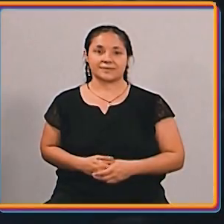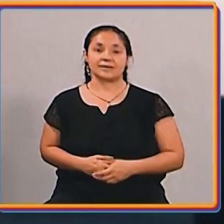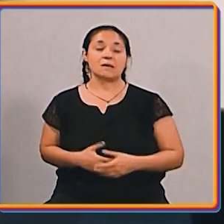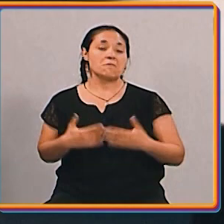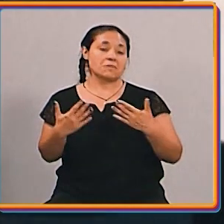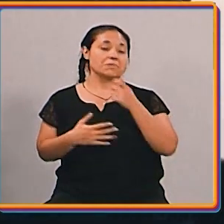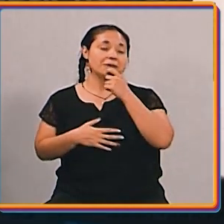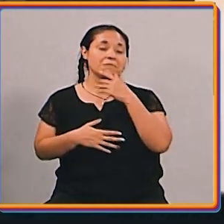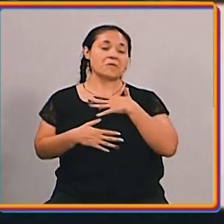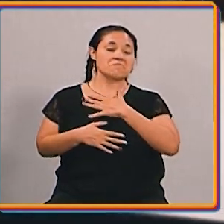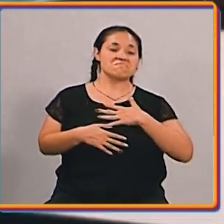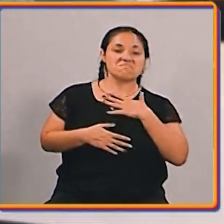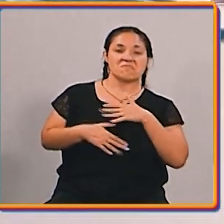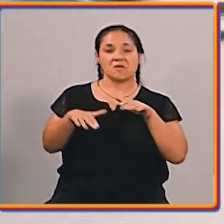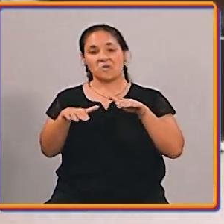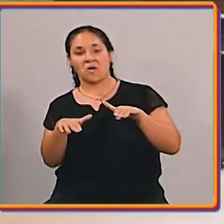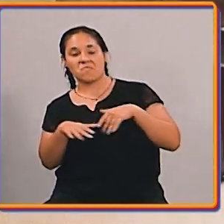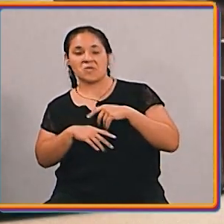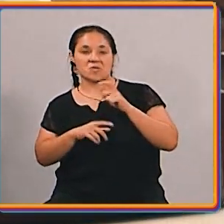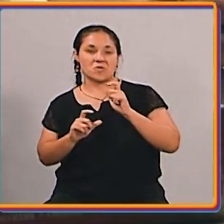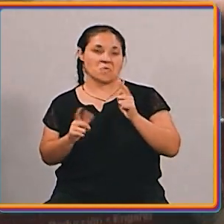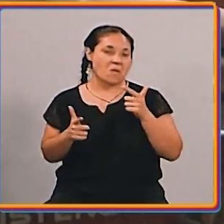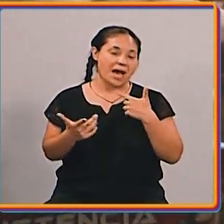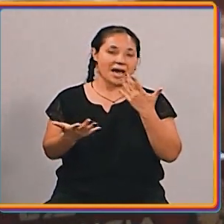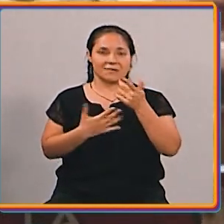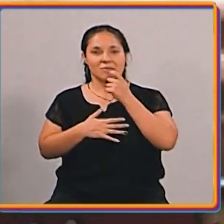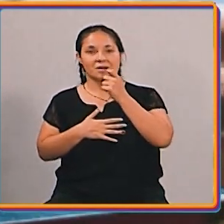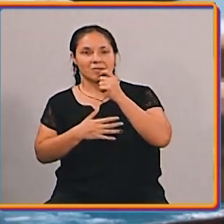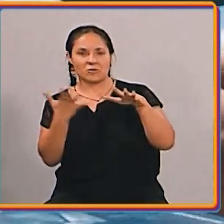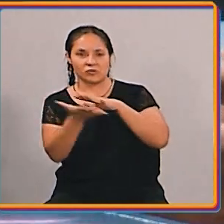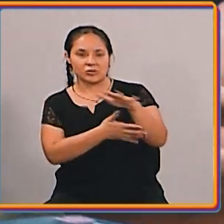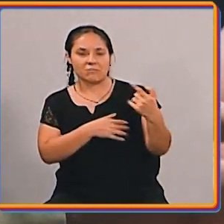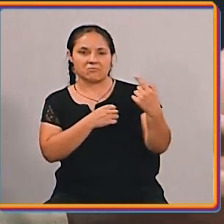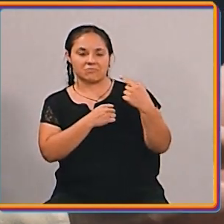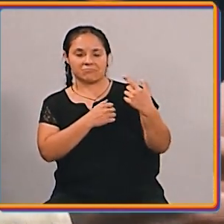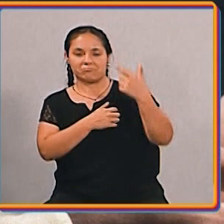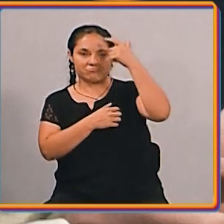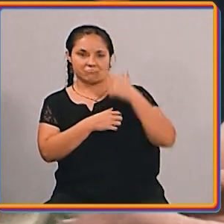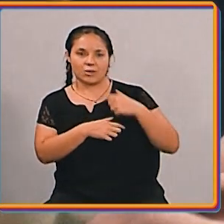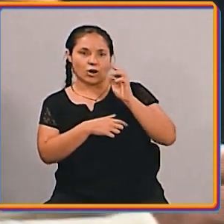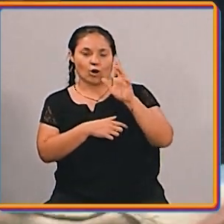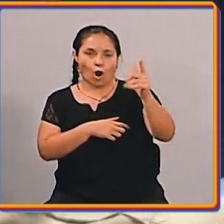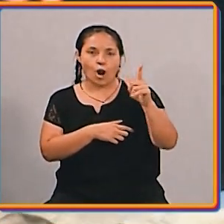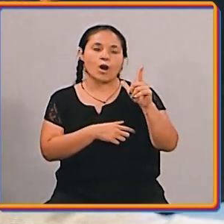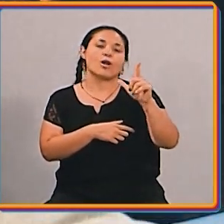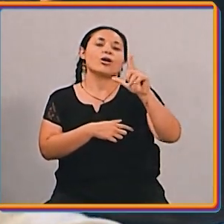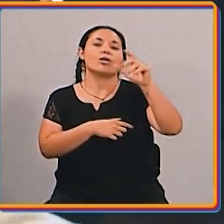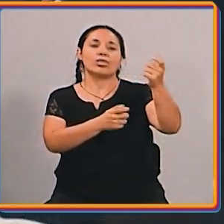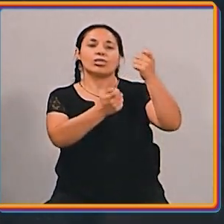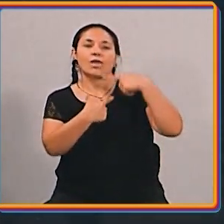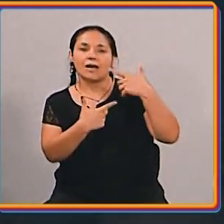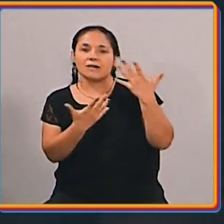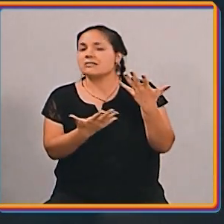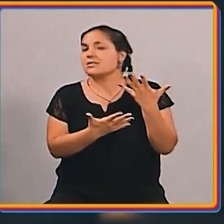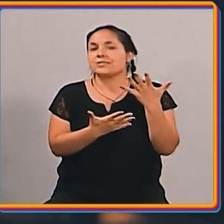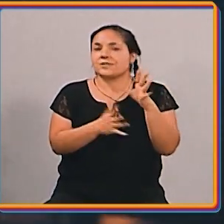Puede pasar que no nos sintamos bien o no estemos de acuerdo con el rol que la sociedad nos asigna. En un juego de mesa es